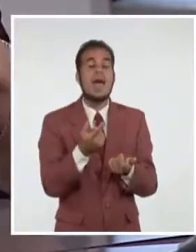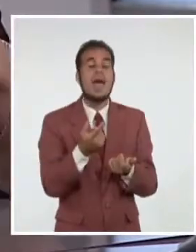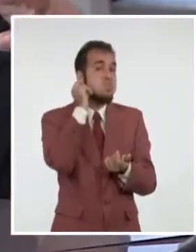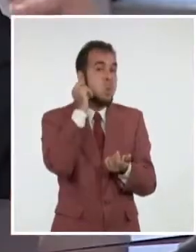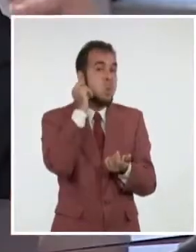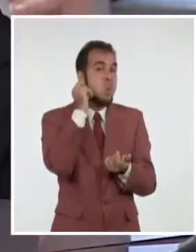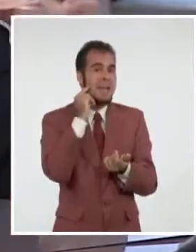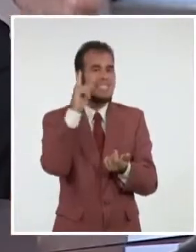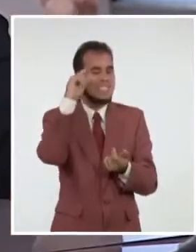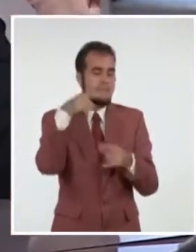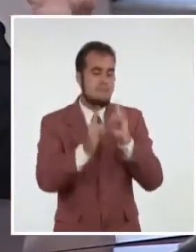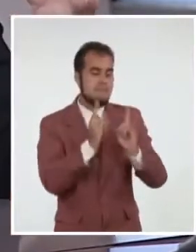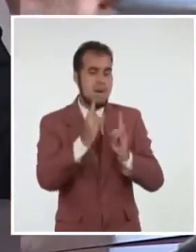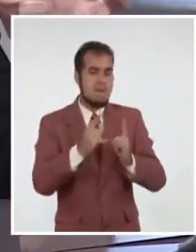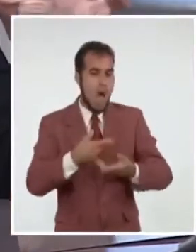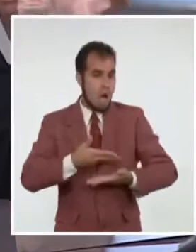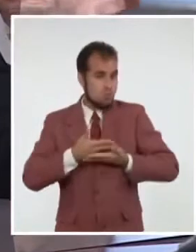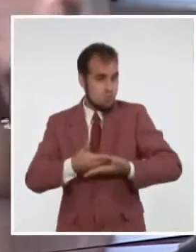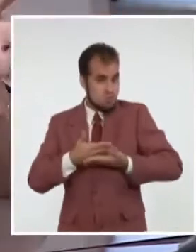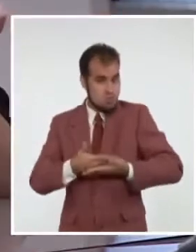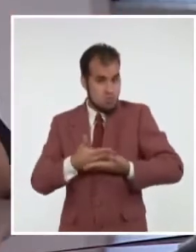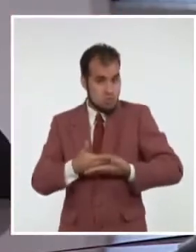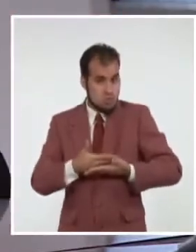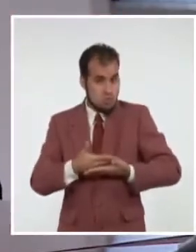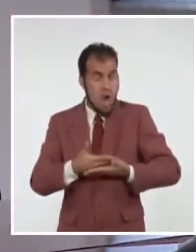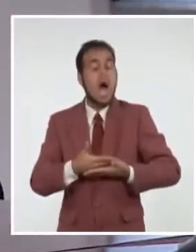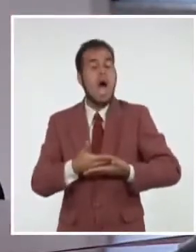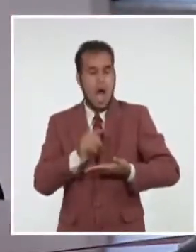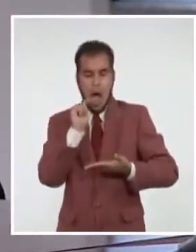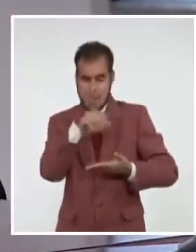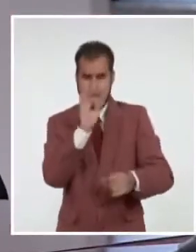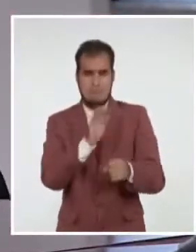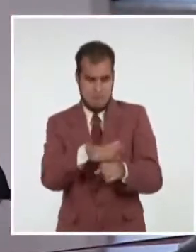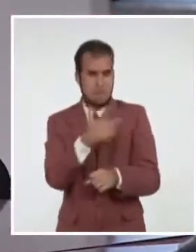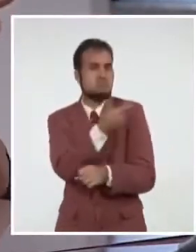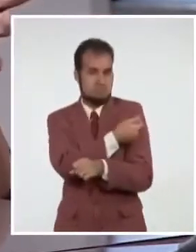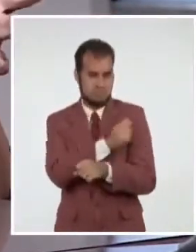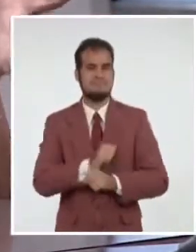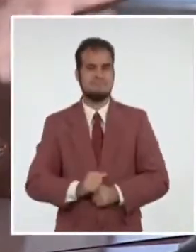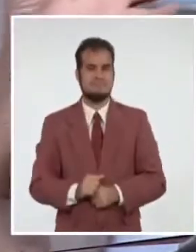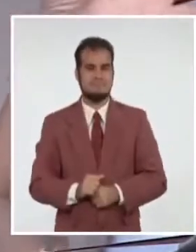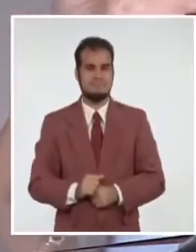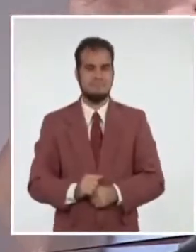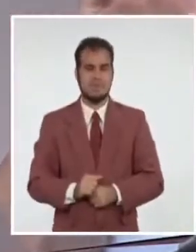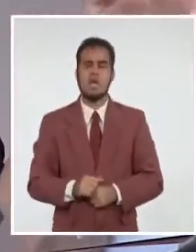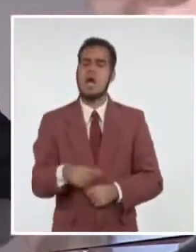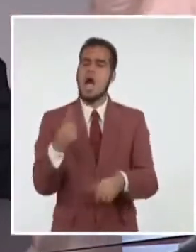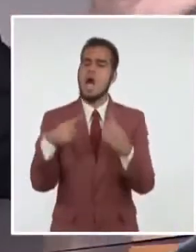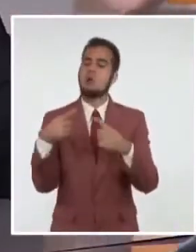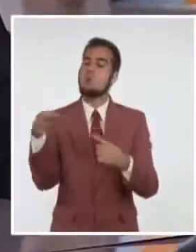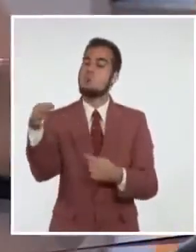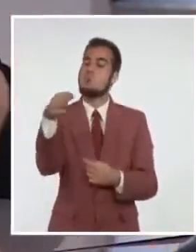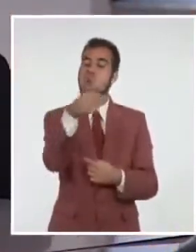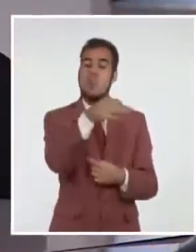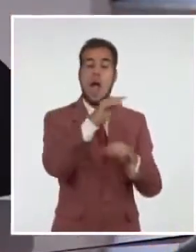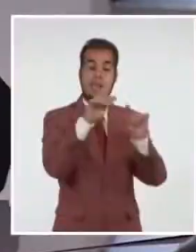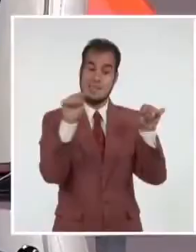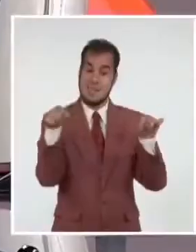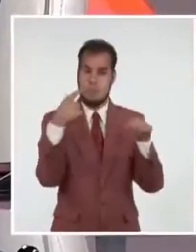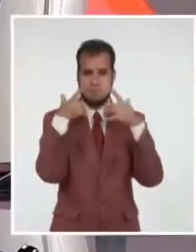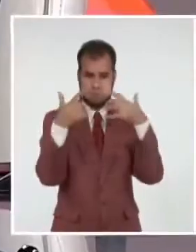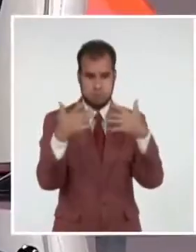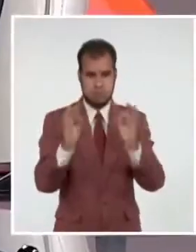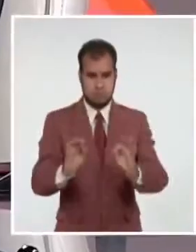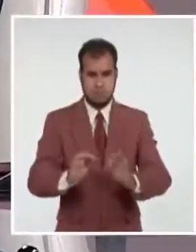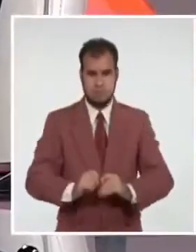a ir también ampliando esos municipios cuya situación epidemiológica nos interesa ir cubriendo. Por la